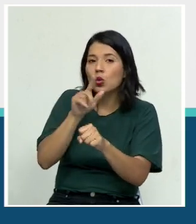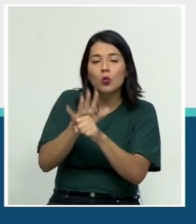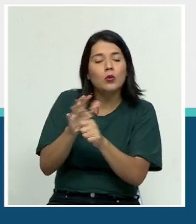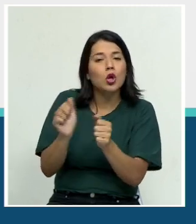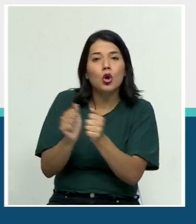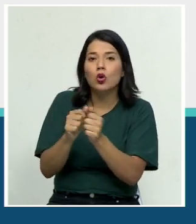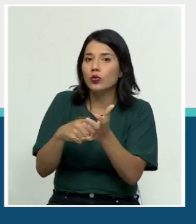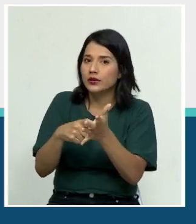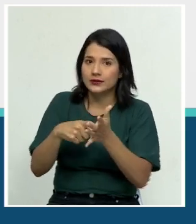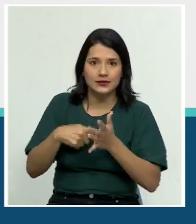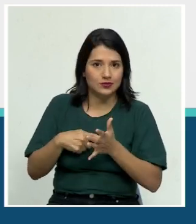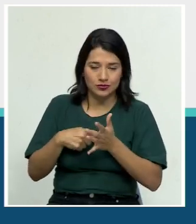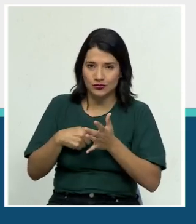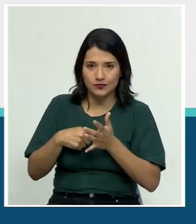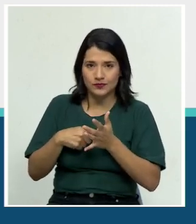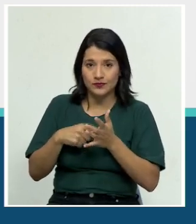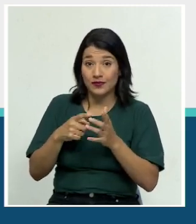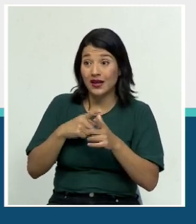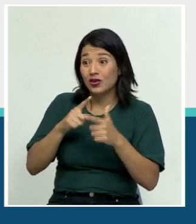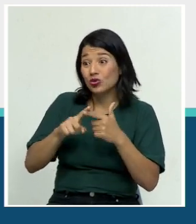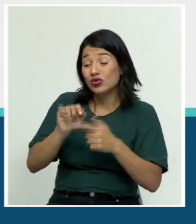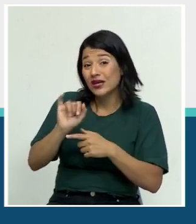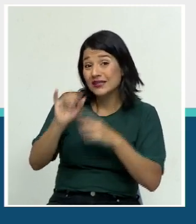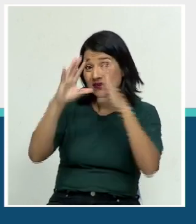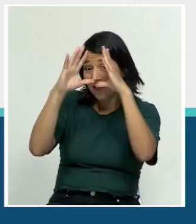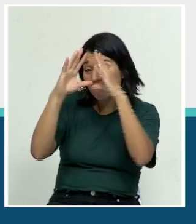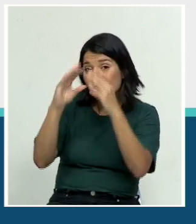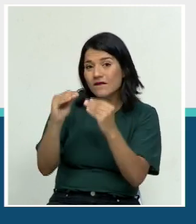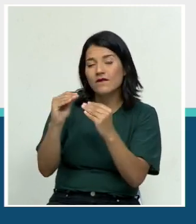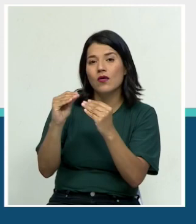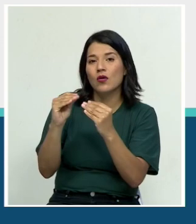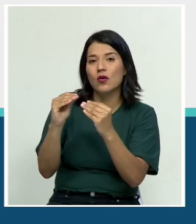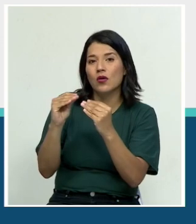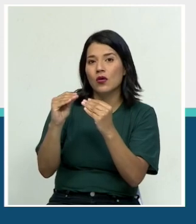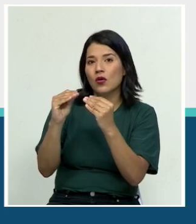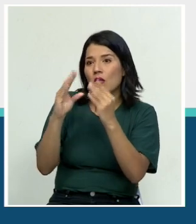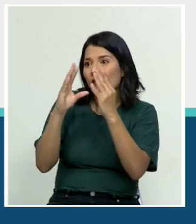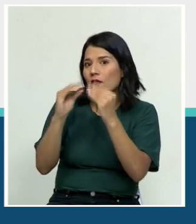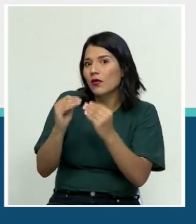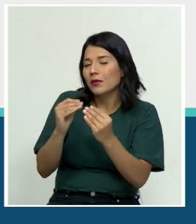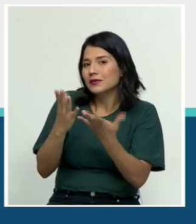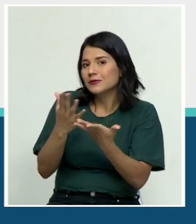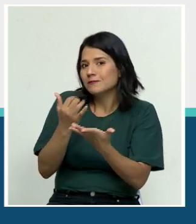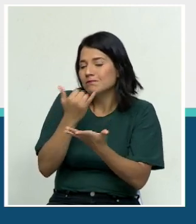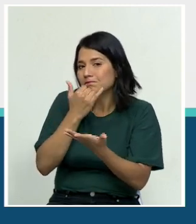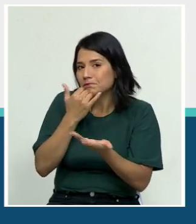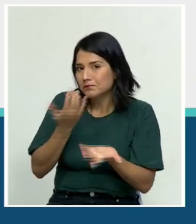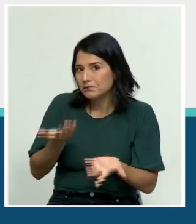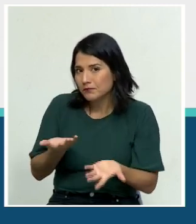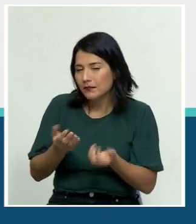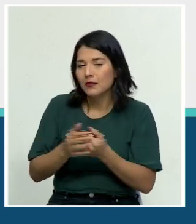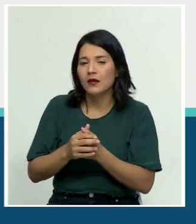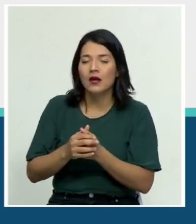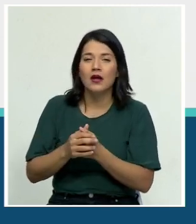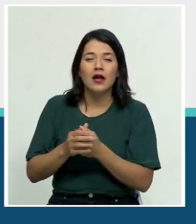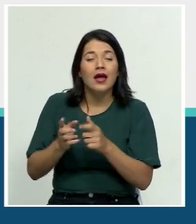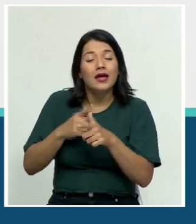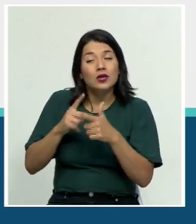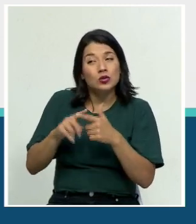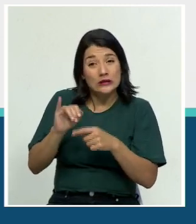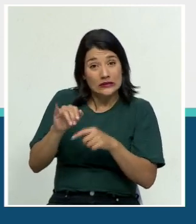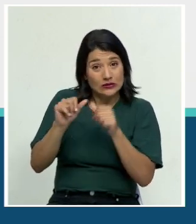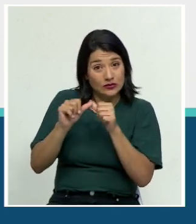de modo que esa base de datos fuera accesible y que se le pudiera dar trazabilidad. Ese es uno de los aspectos que vamos a